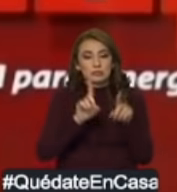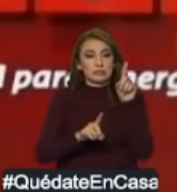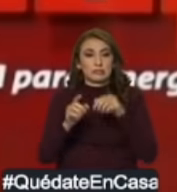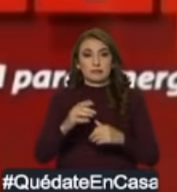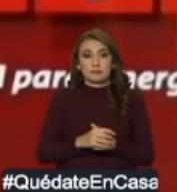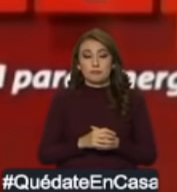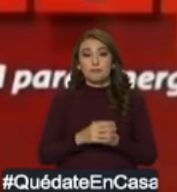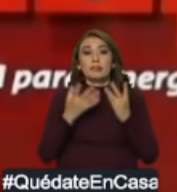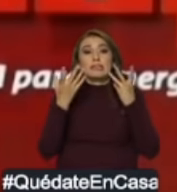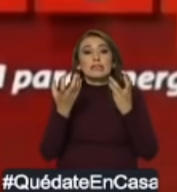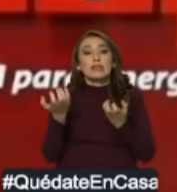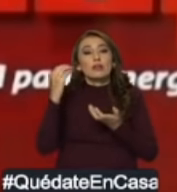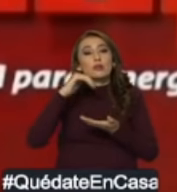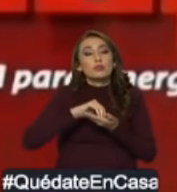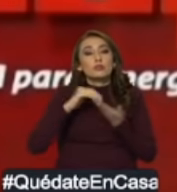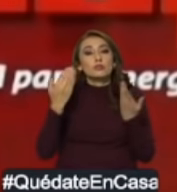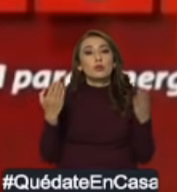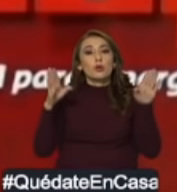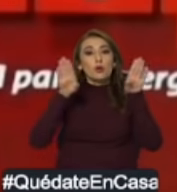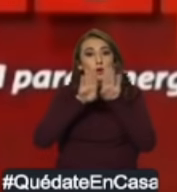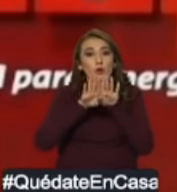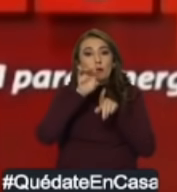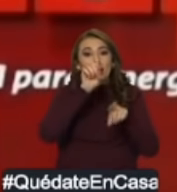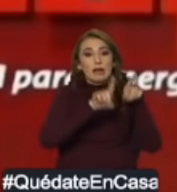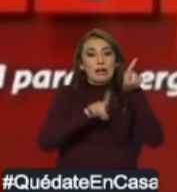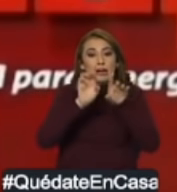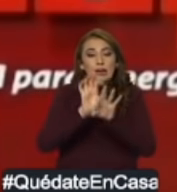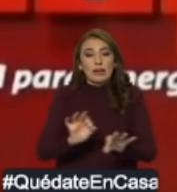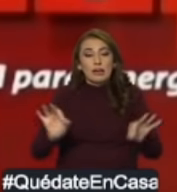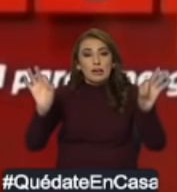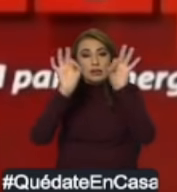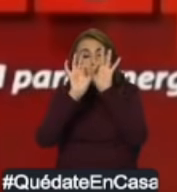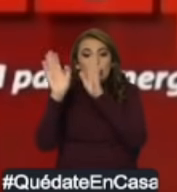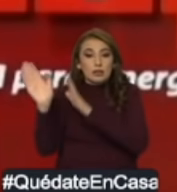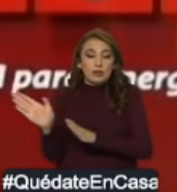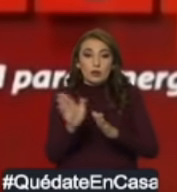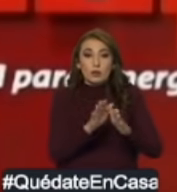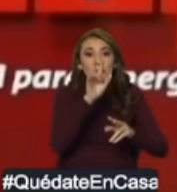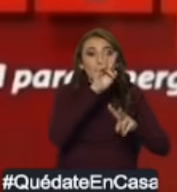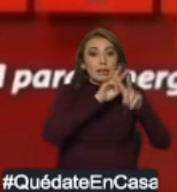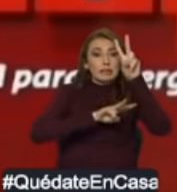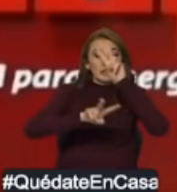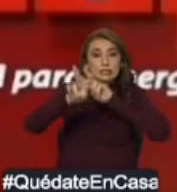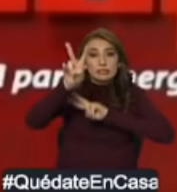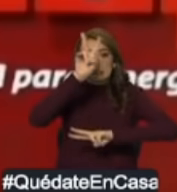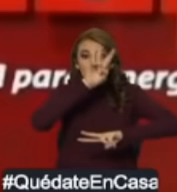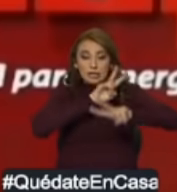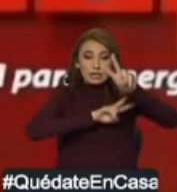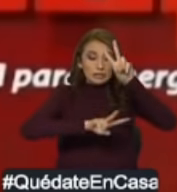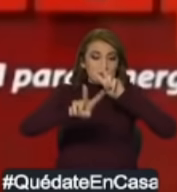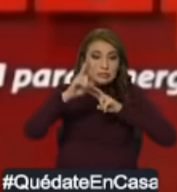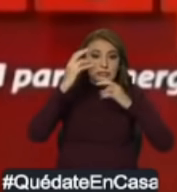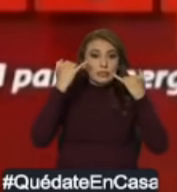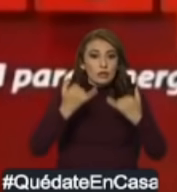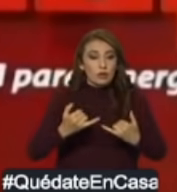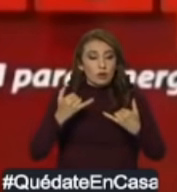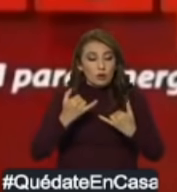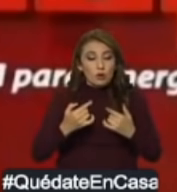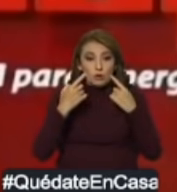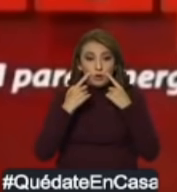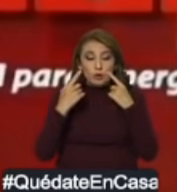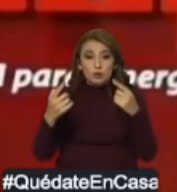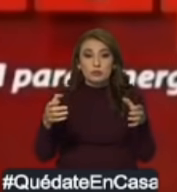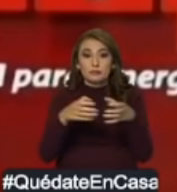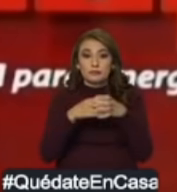Quiero solamente cerrar con un par de detalles. En este análisis, en el último análisis que tiene también una consideración